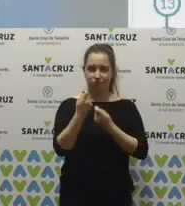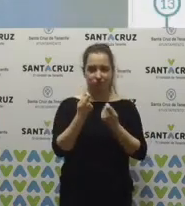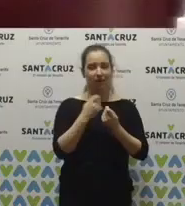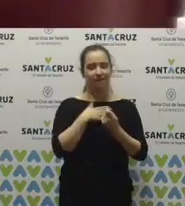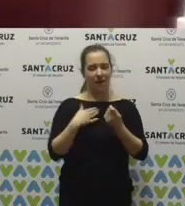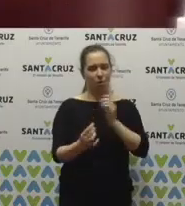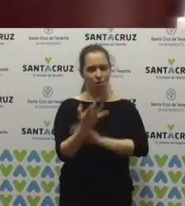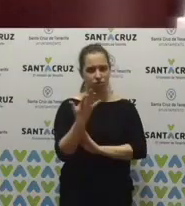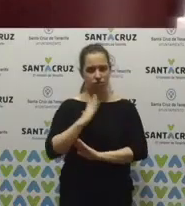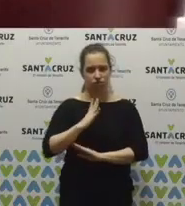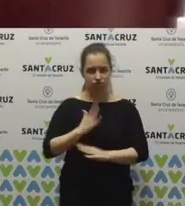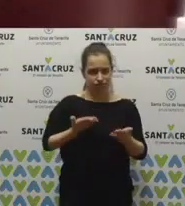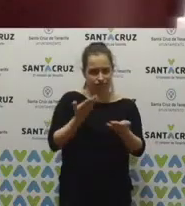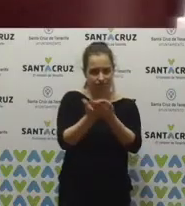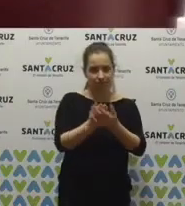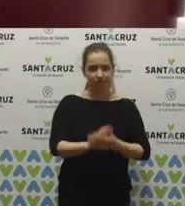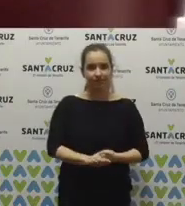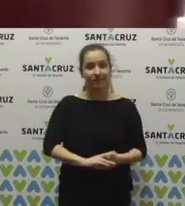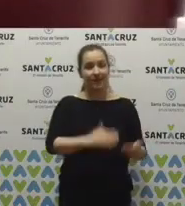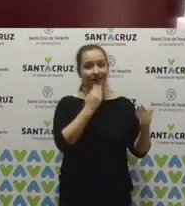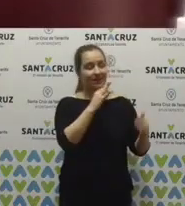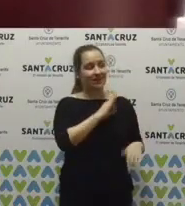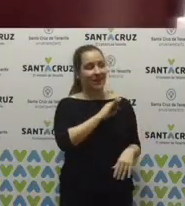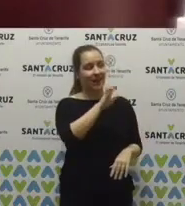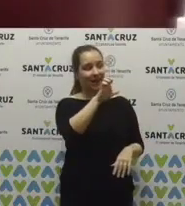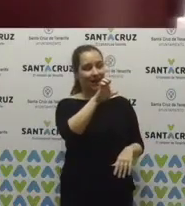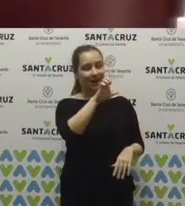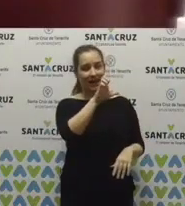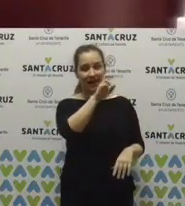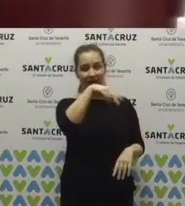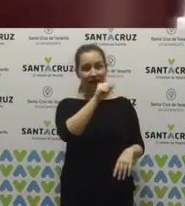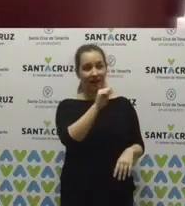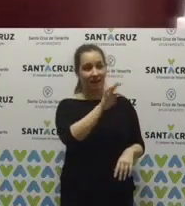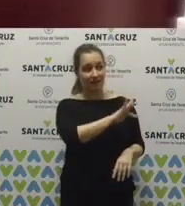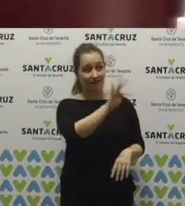gracias elena doña yaiza pues podemos a votar